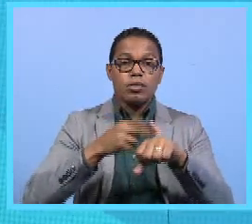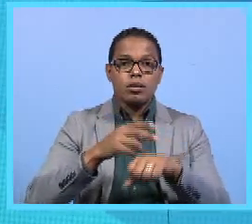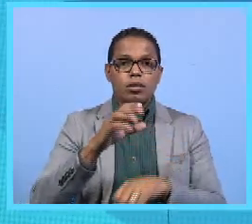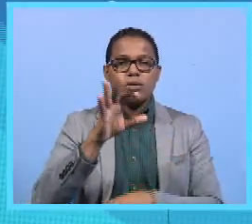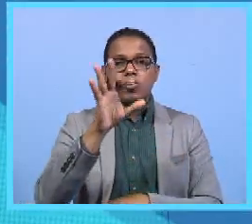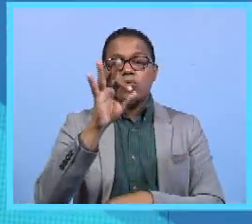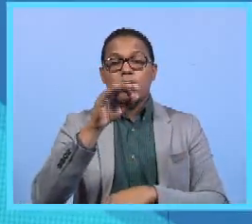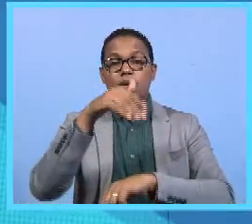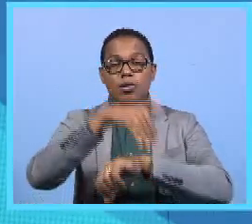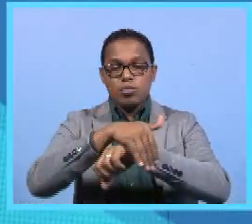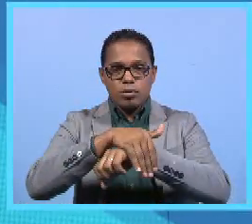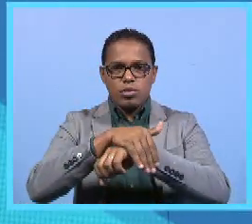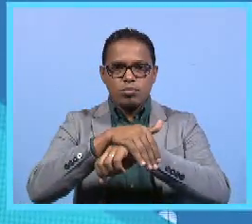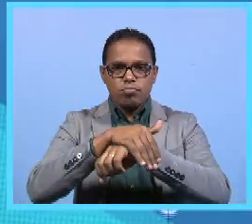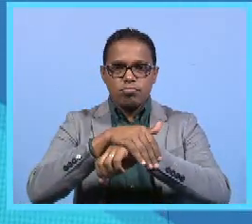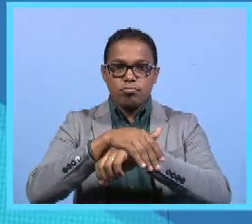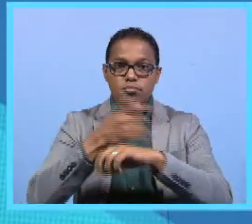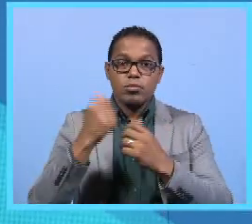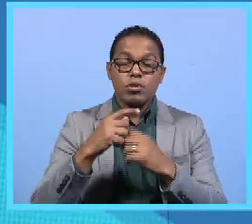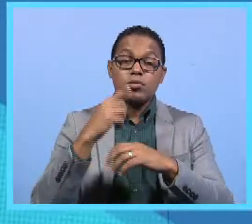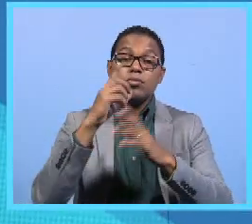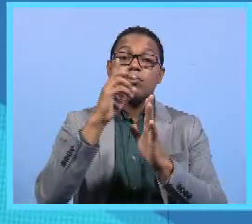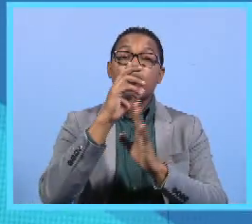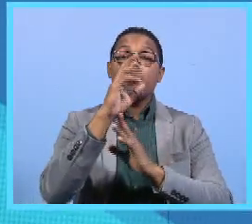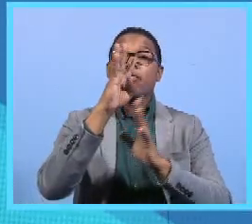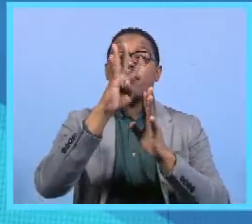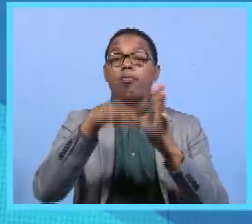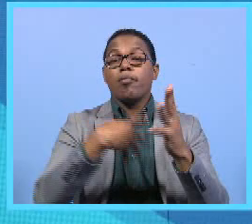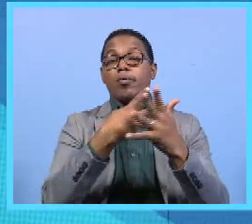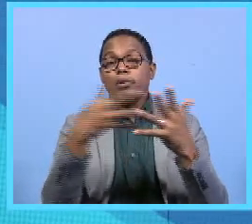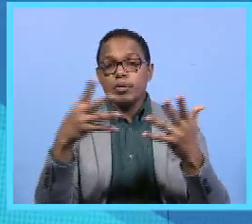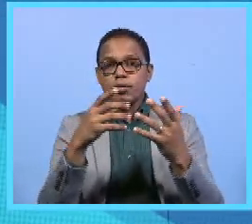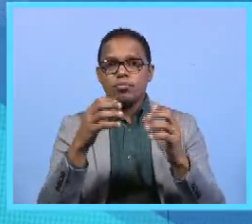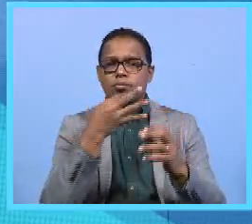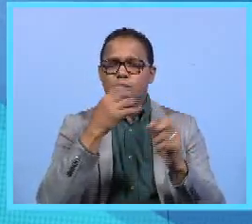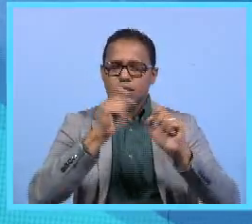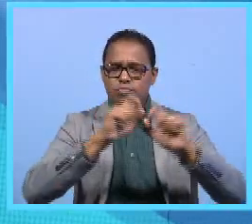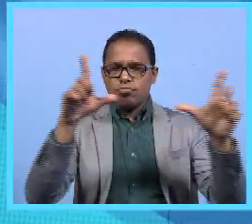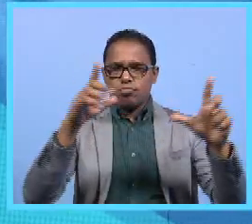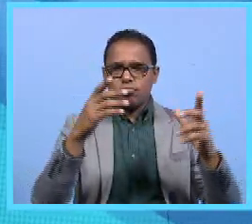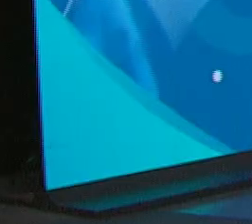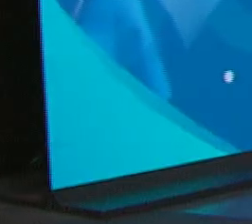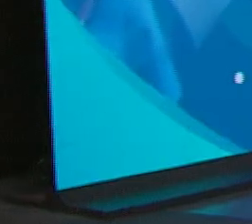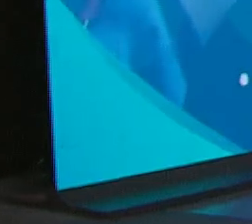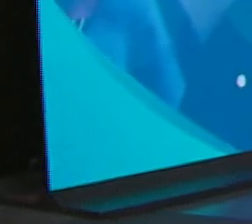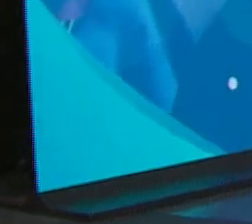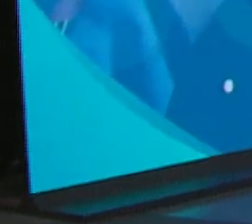9 de la noche, que son los horarios de nuestras próximas emisiones informativas. Mantenga la sintonía.